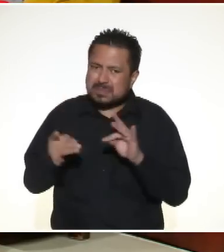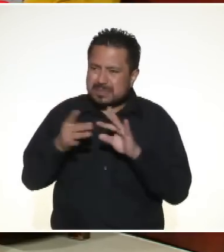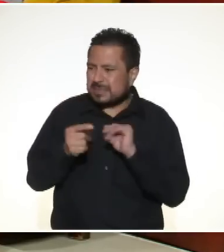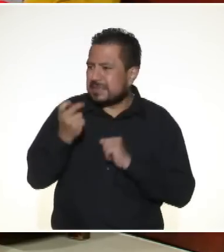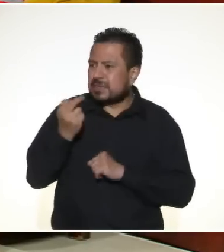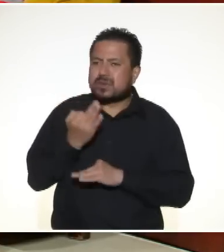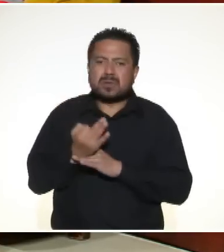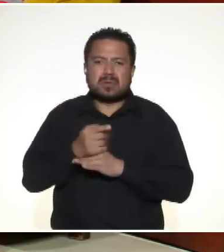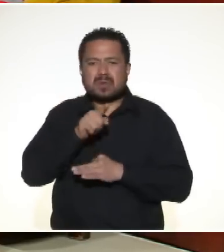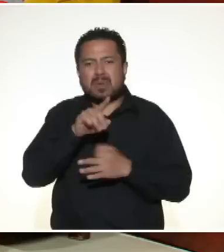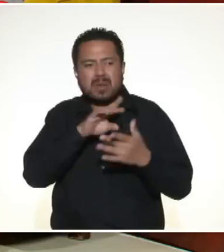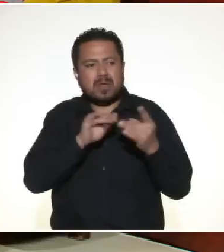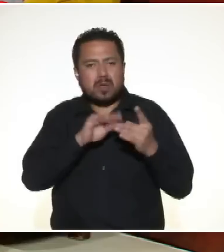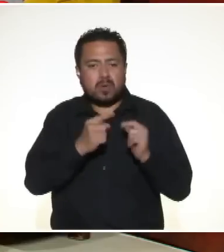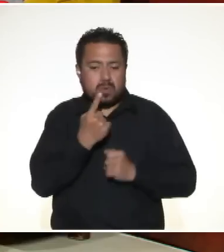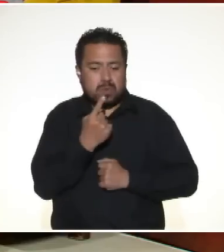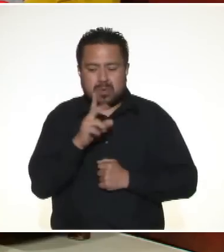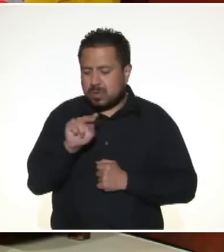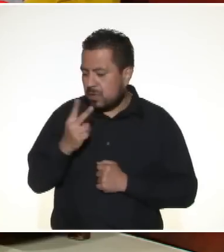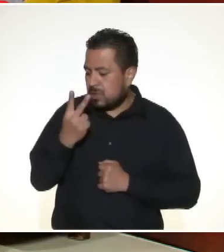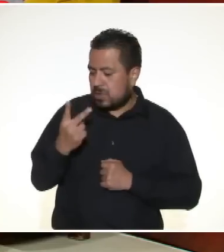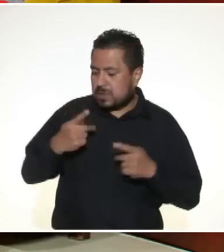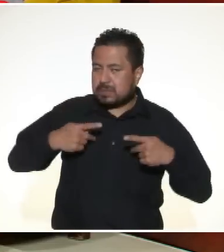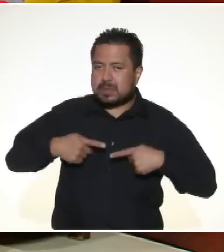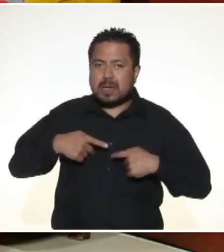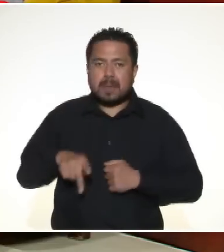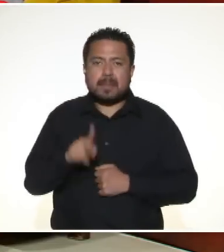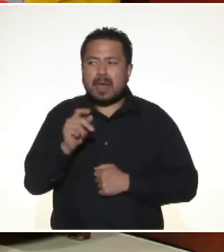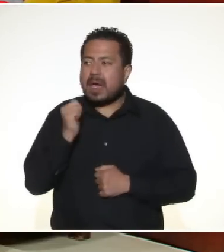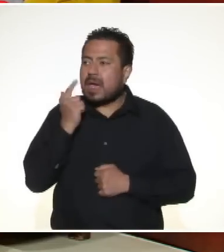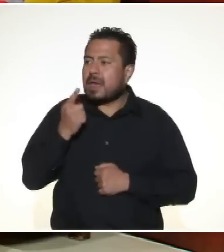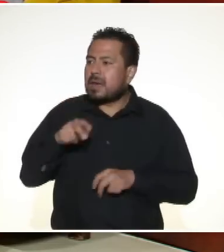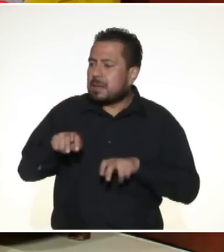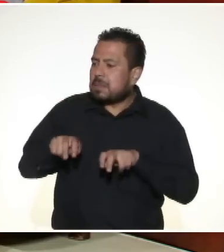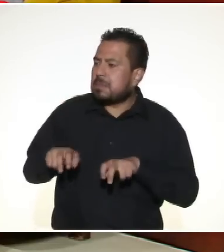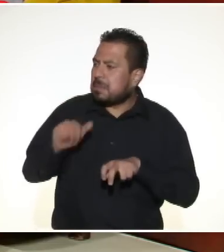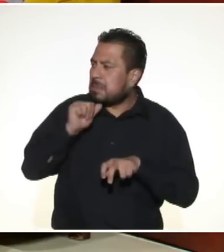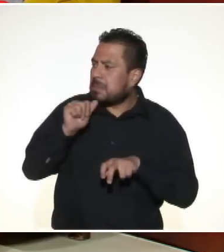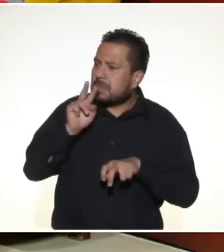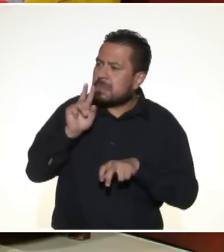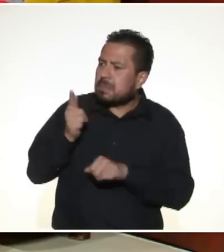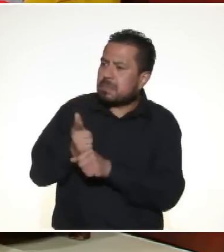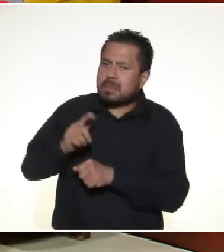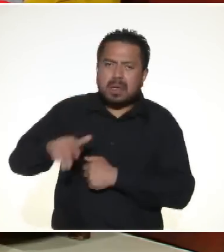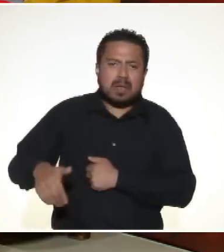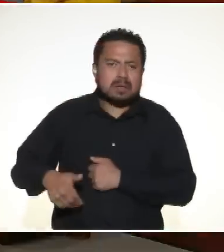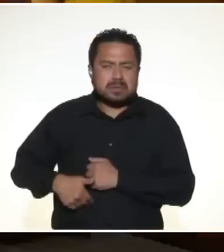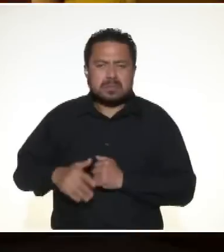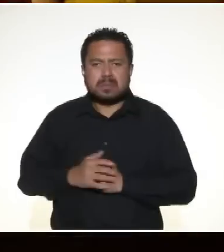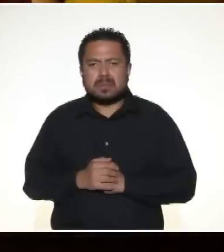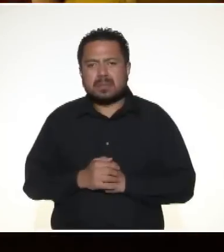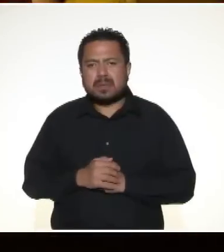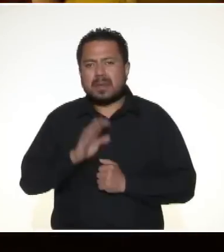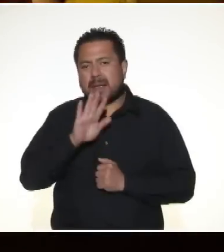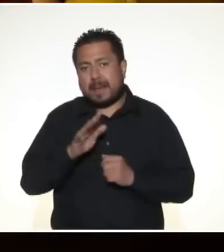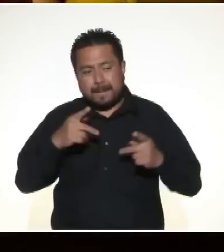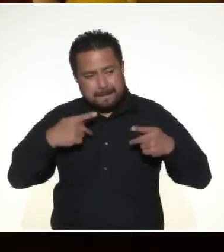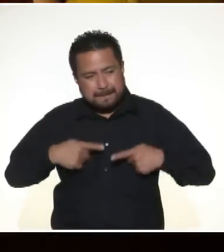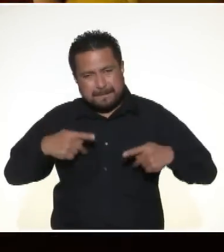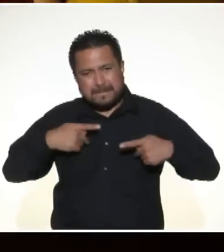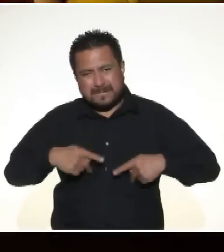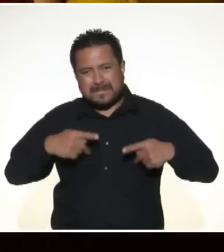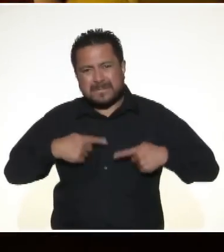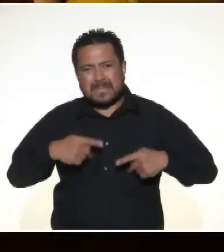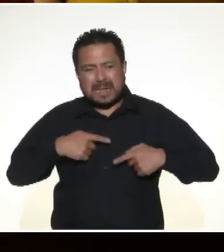como sí. tú dices, ya no va a ser uno, van a ser dos víctimas. Pero alguien no se queda sentado viendo el accidente. Bien, ahora, la persona, y voy a poner